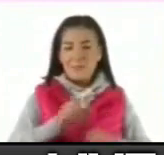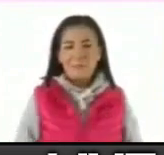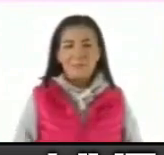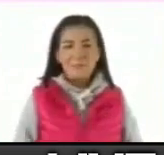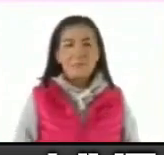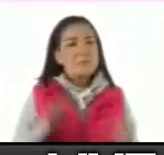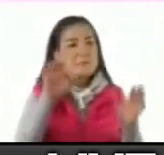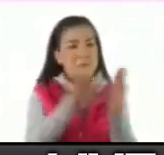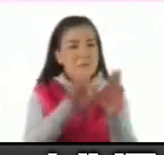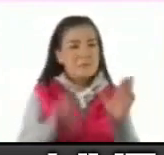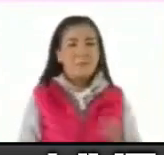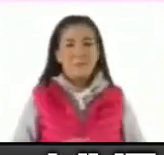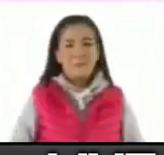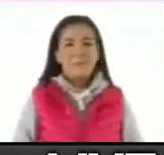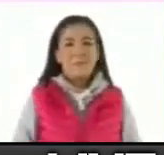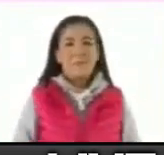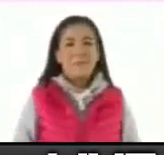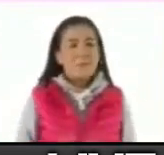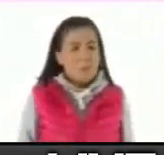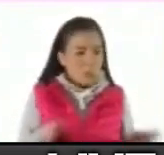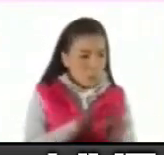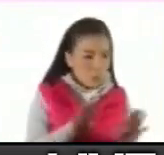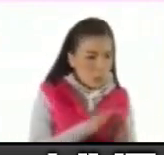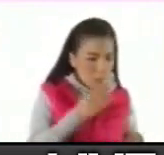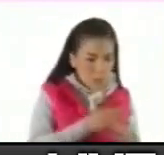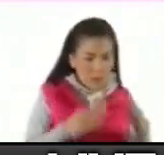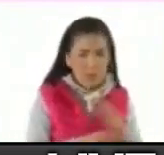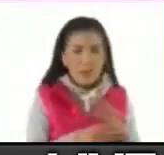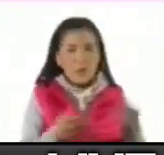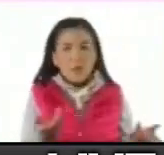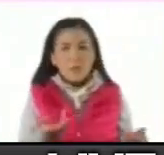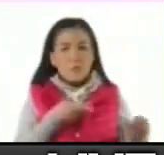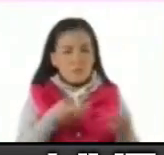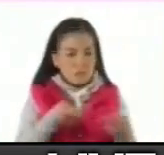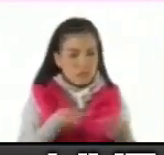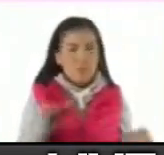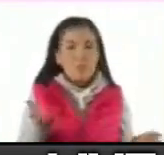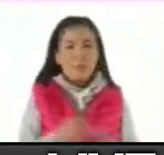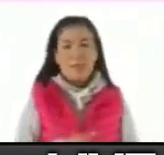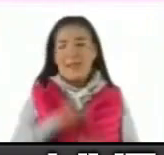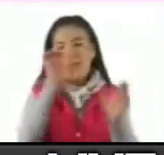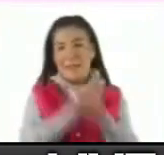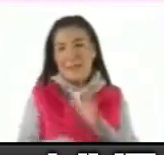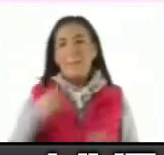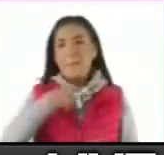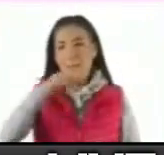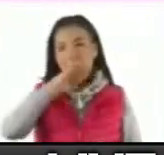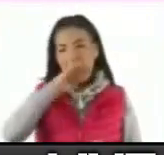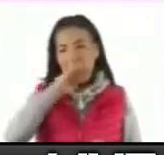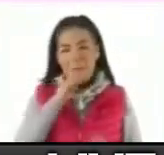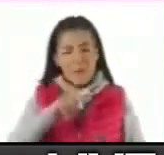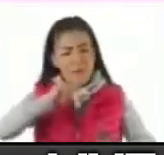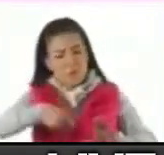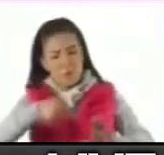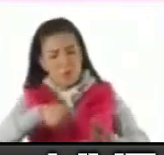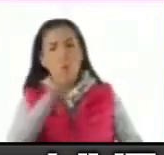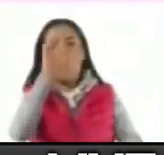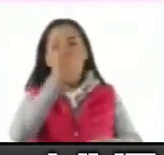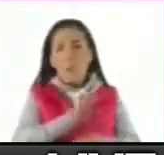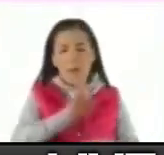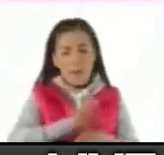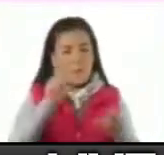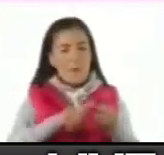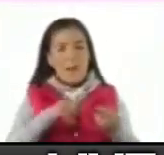ejemplo, ¿cómo se producen los materiales? Por ejemplo, si mi mamá mezcla huevo, aceite,